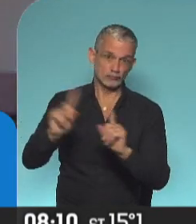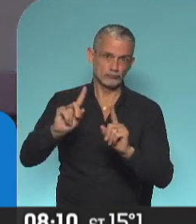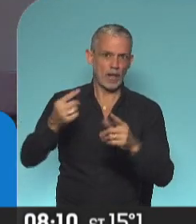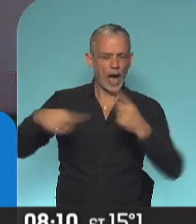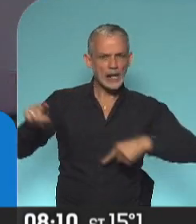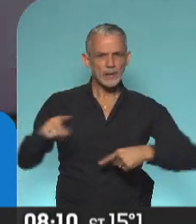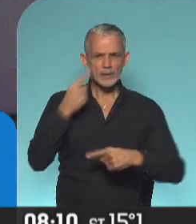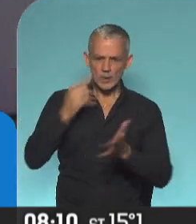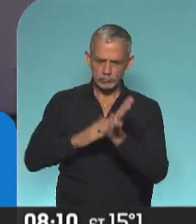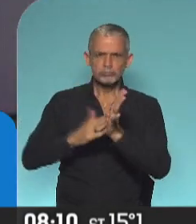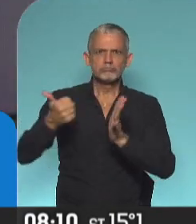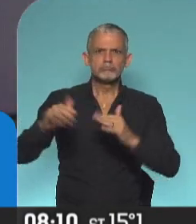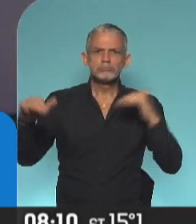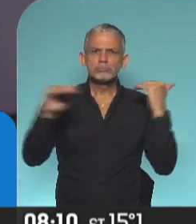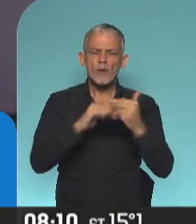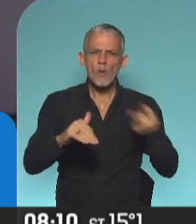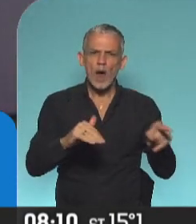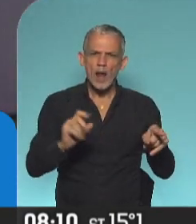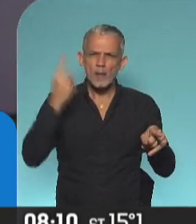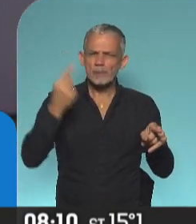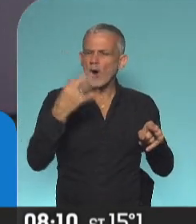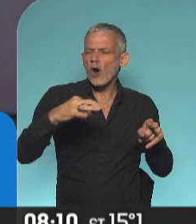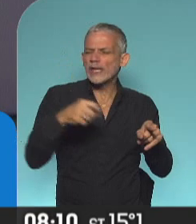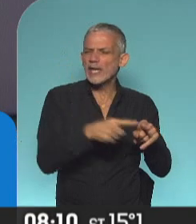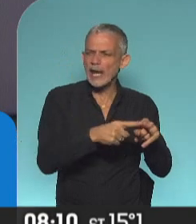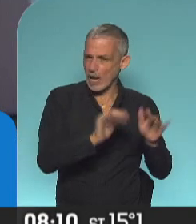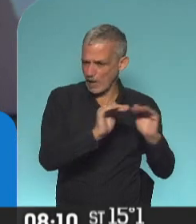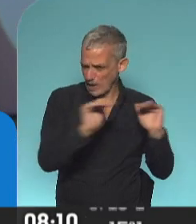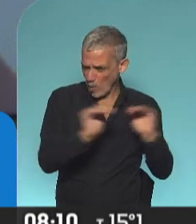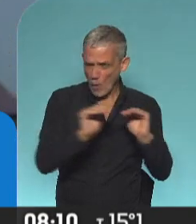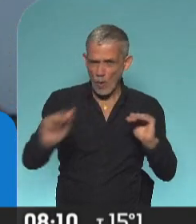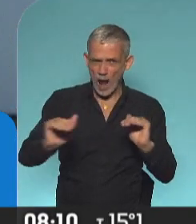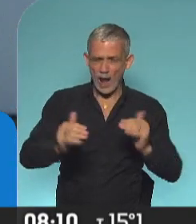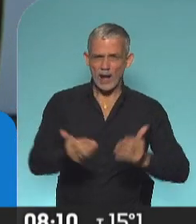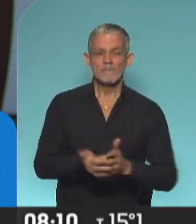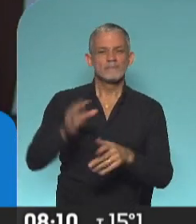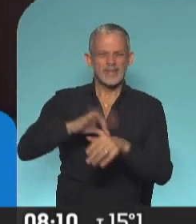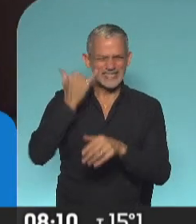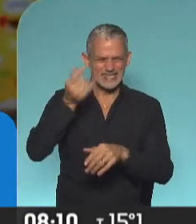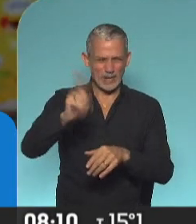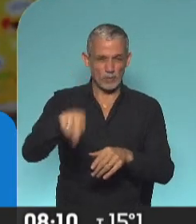contrario, han demostrado ser similares a esa primera molécula original. Doc, ya volvemos porque hay una pregunta más, pero...